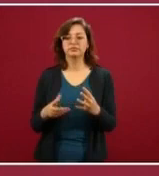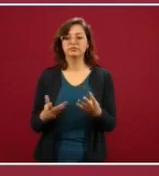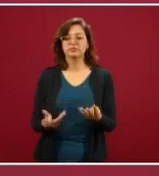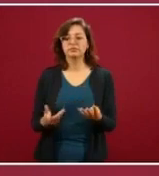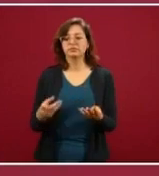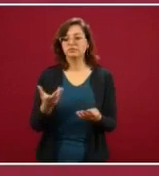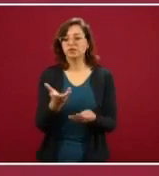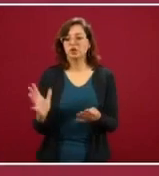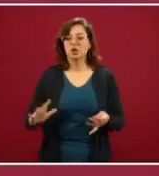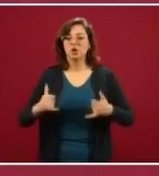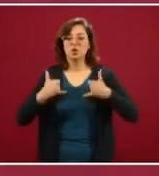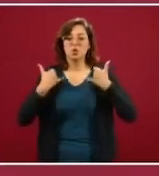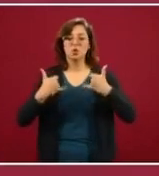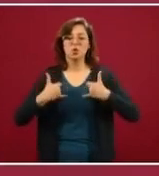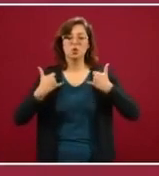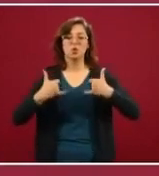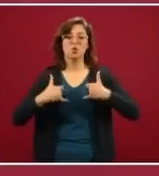embarazos